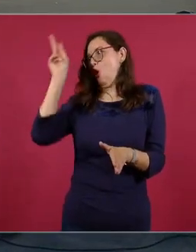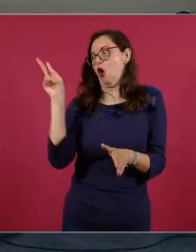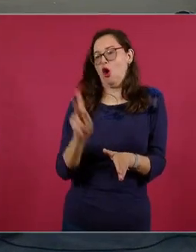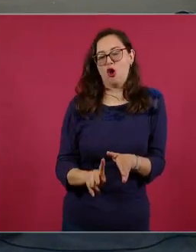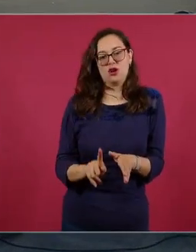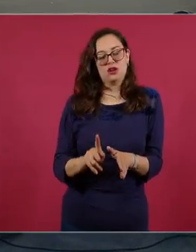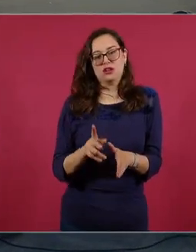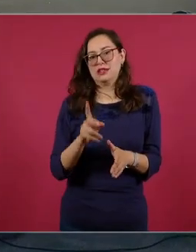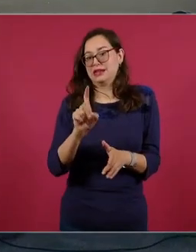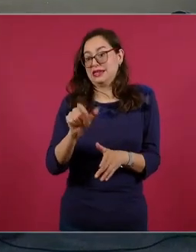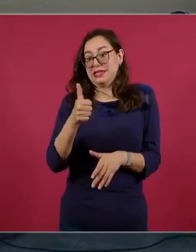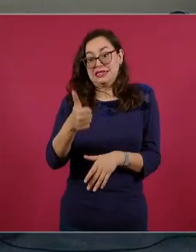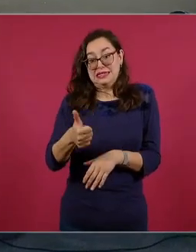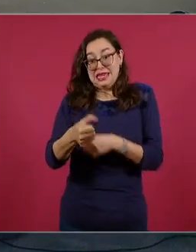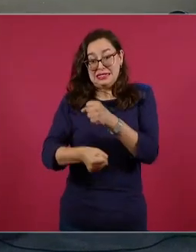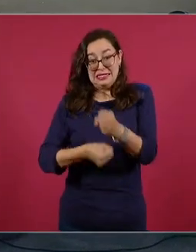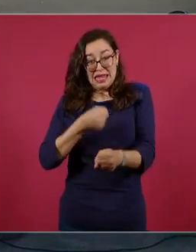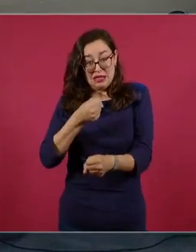de